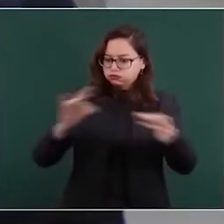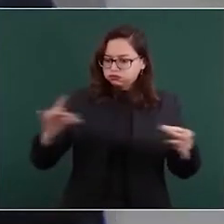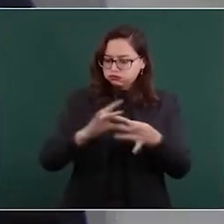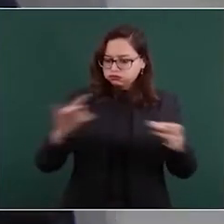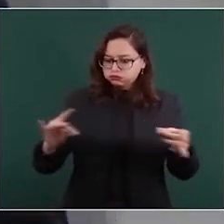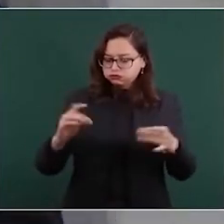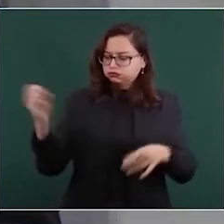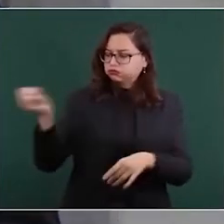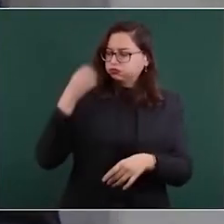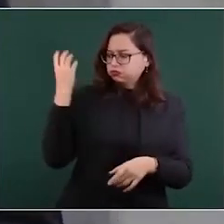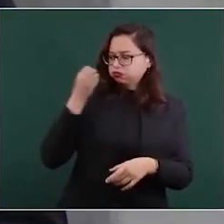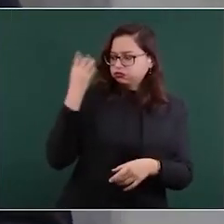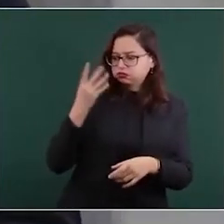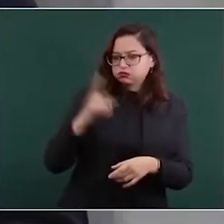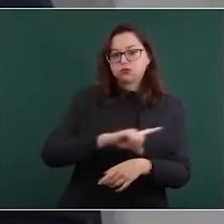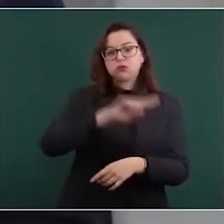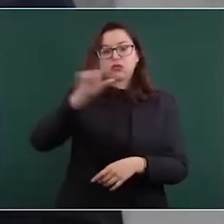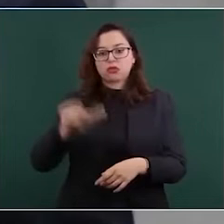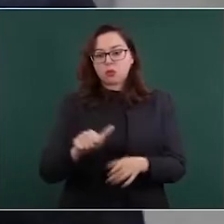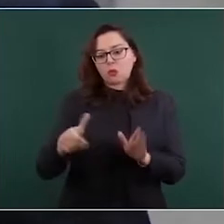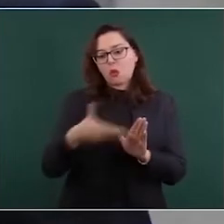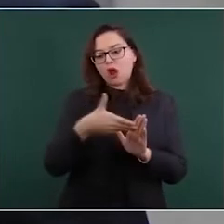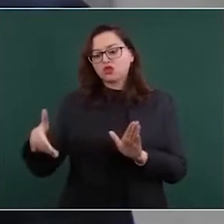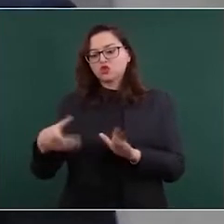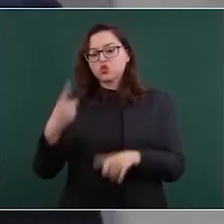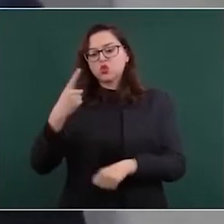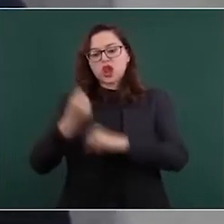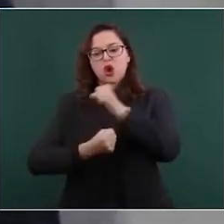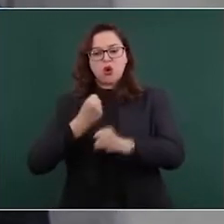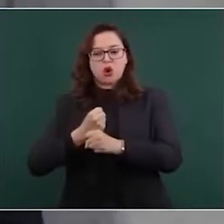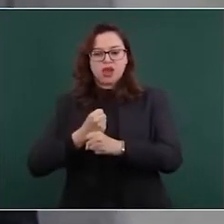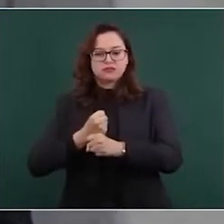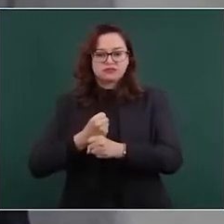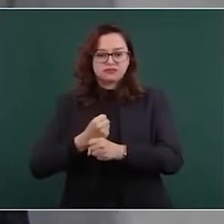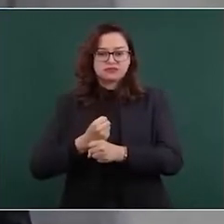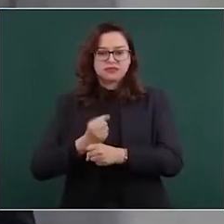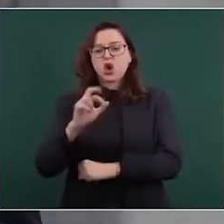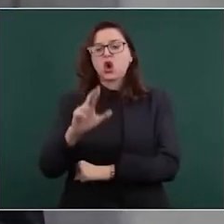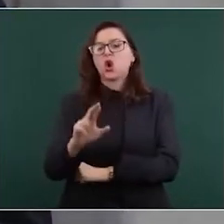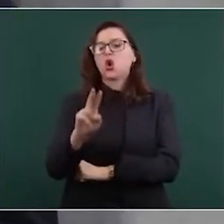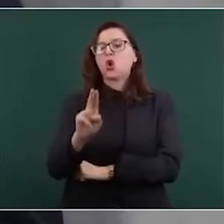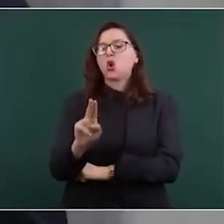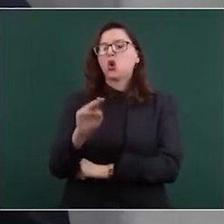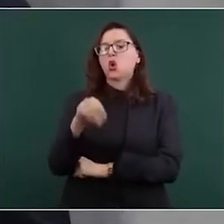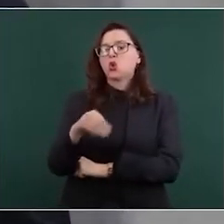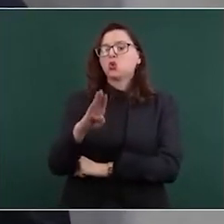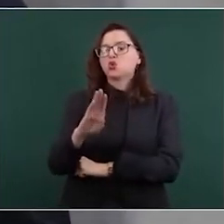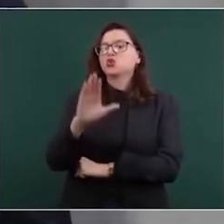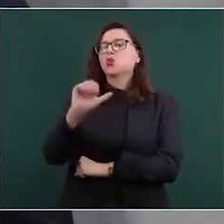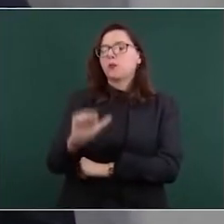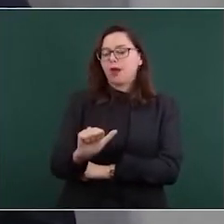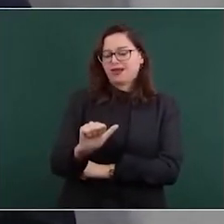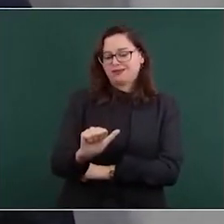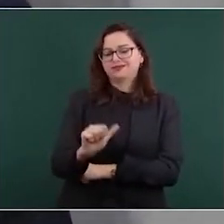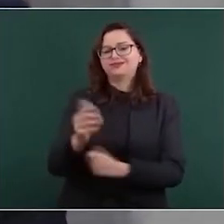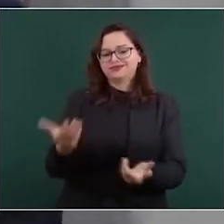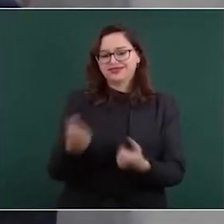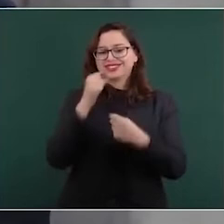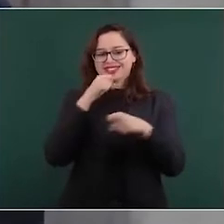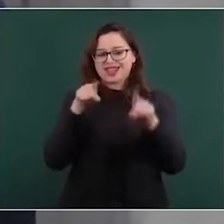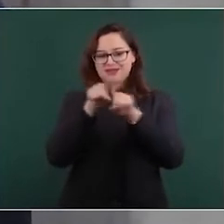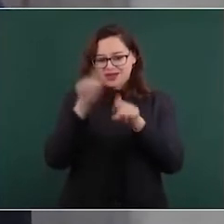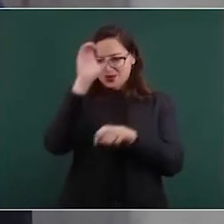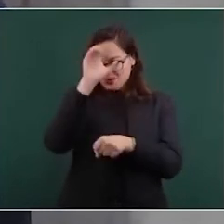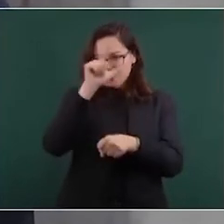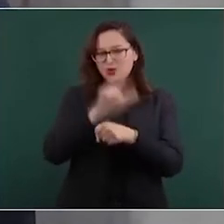de rumba, porque la rumba también es cultura, decía el maestro Froilán López Narváez,